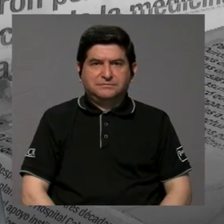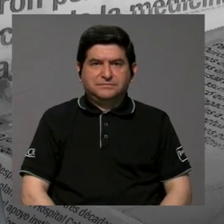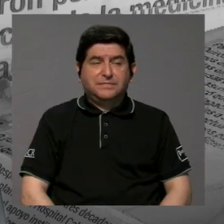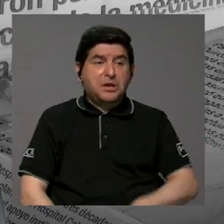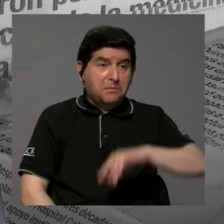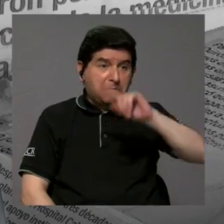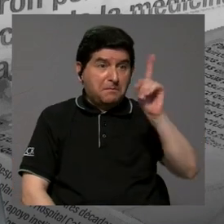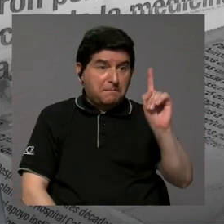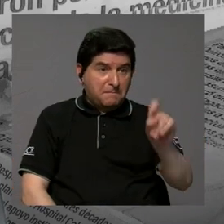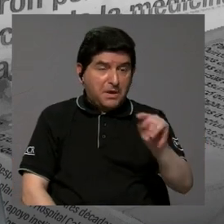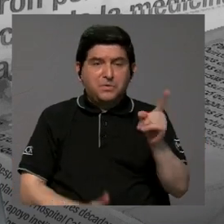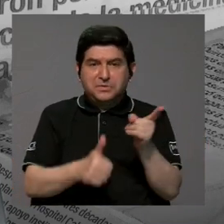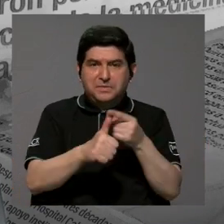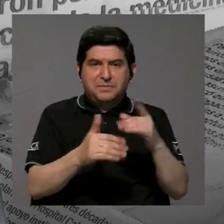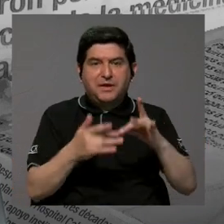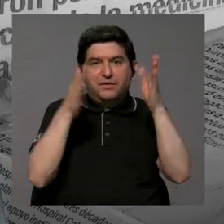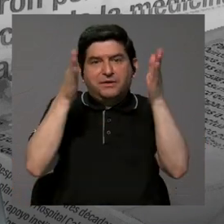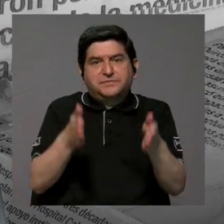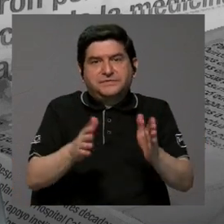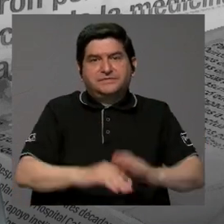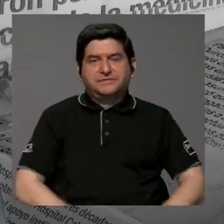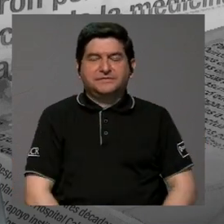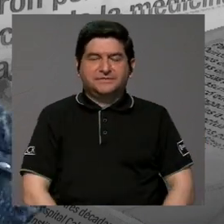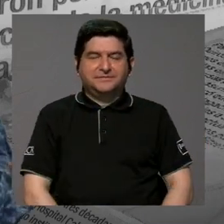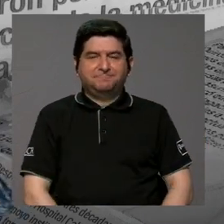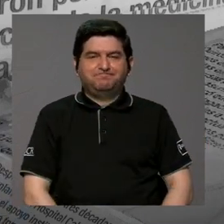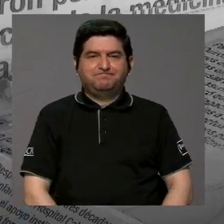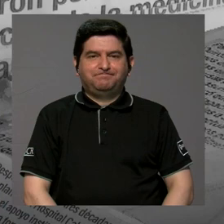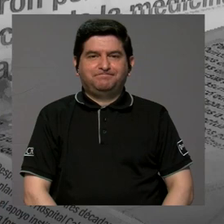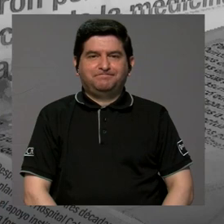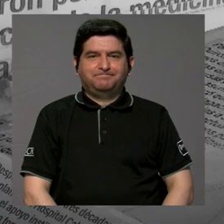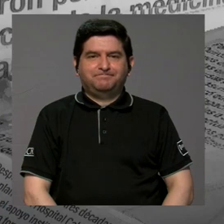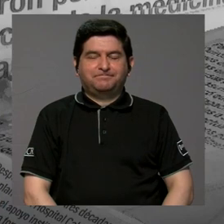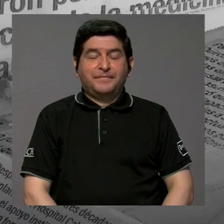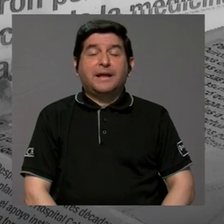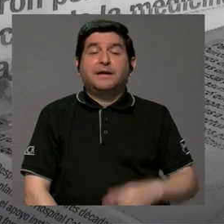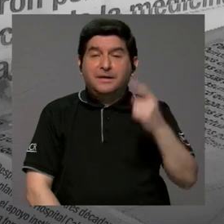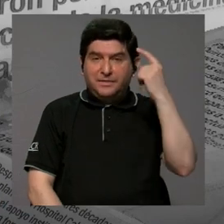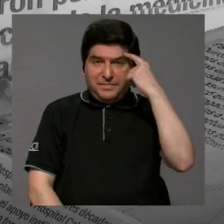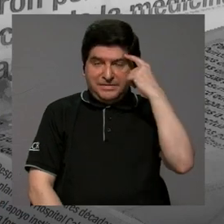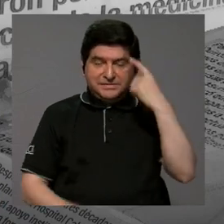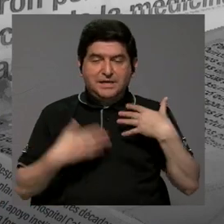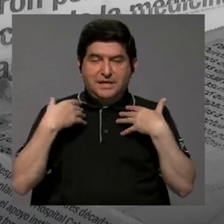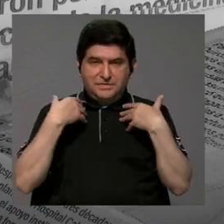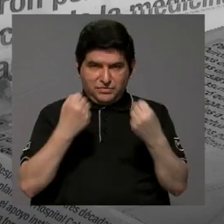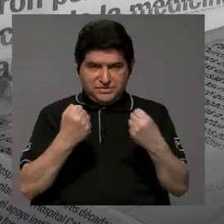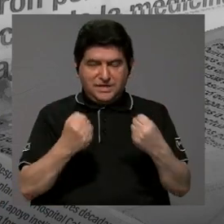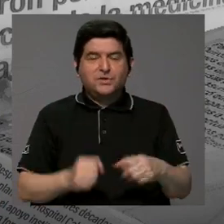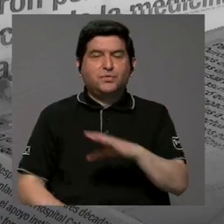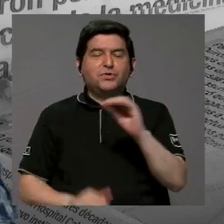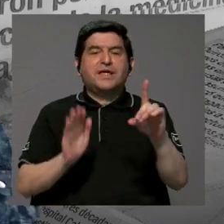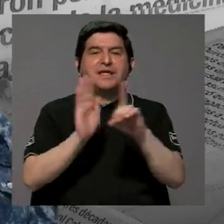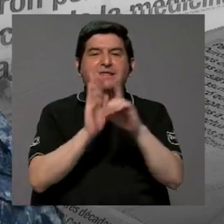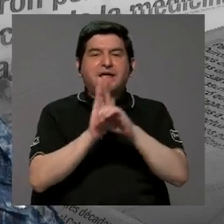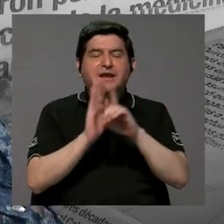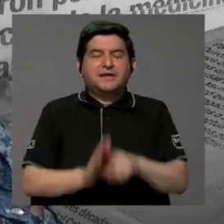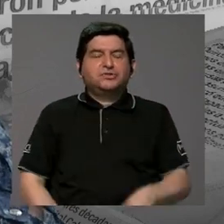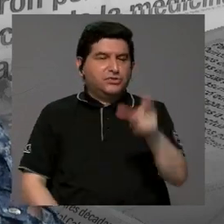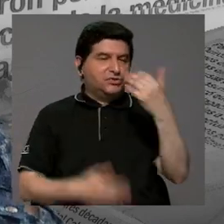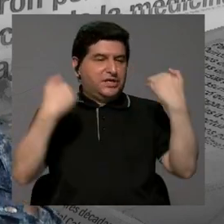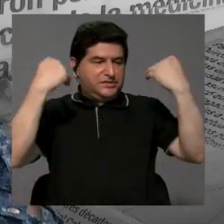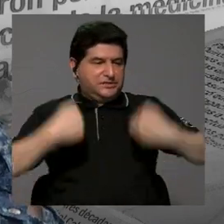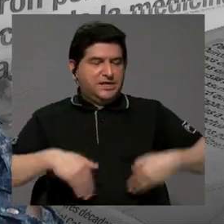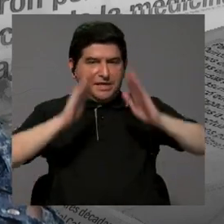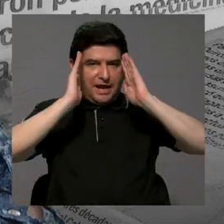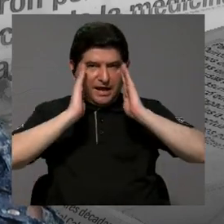que pregunte a los especialistas, ¿verdad? Y pues por la salud, los derechos que tienen los seres humanos